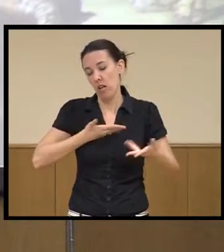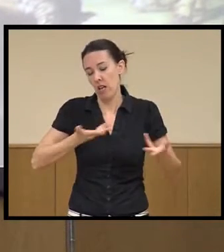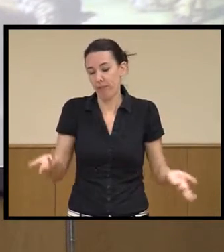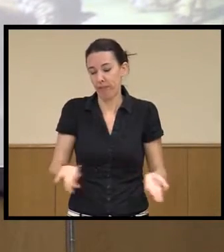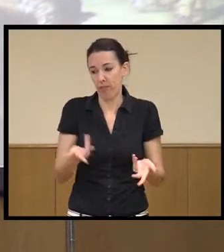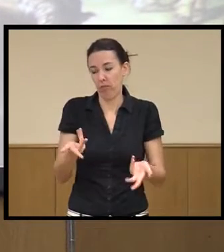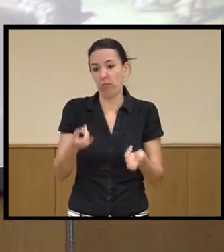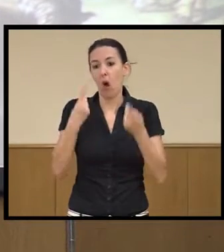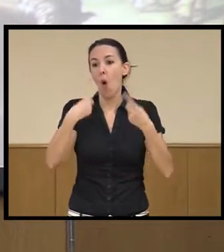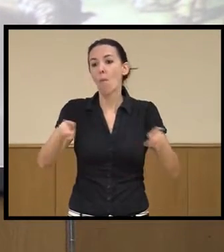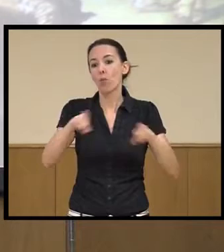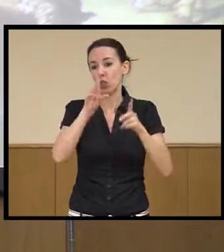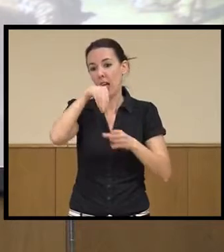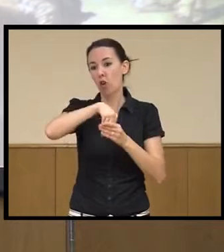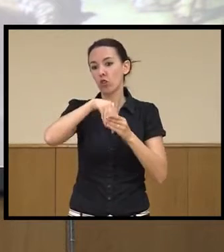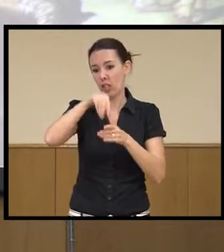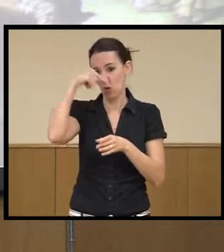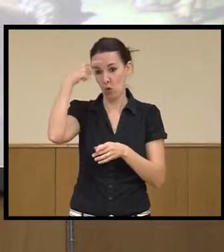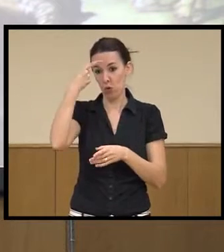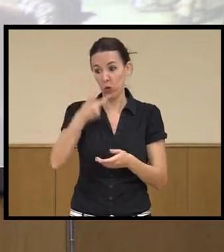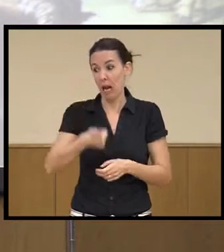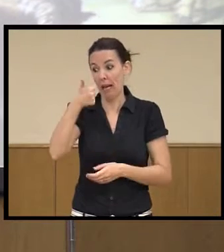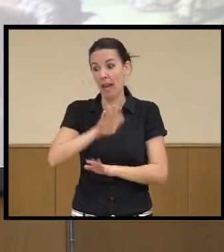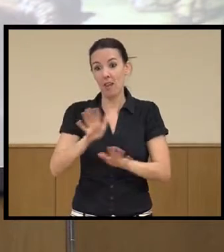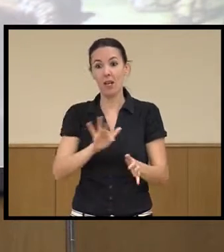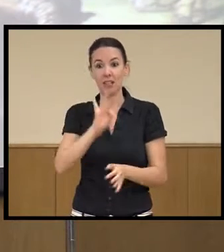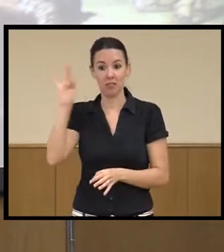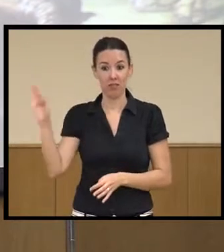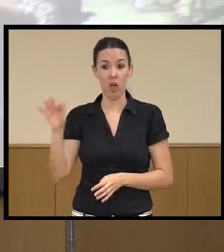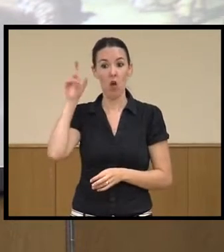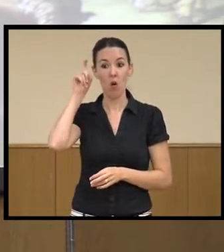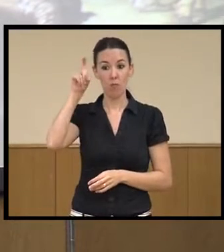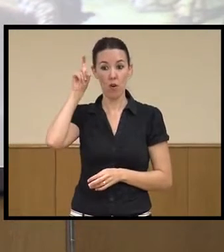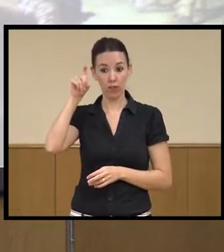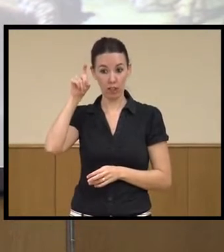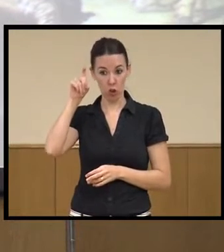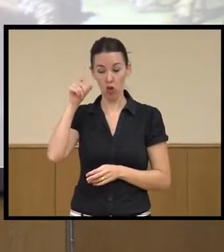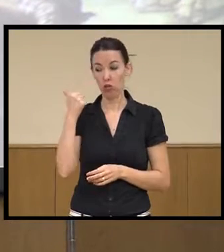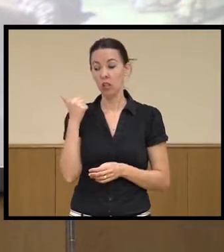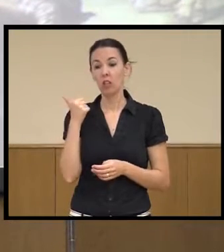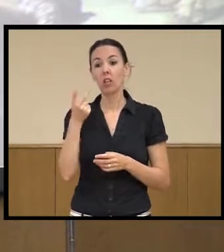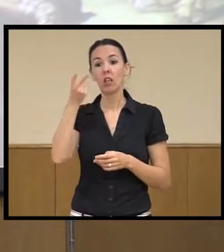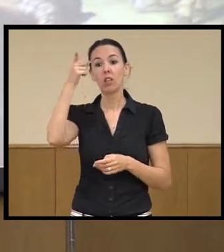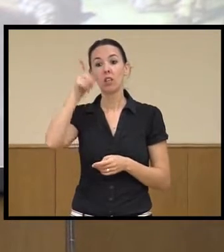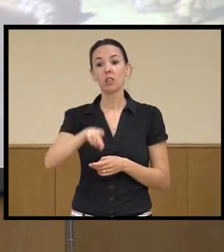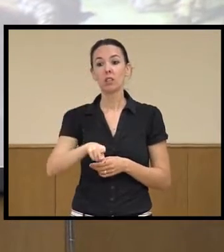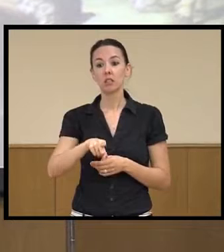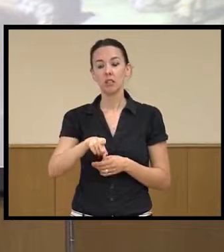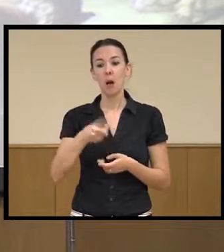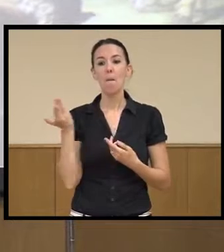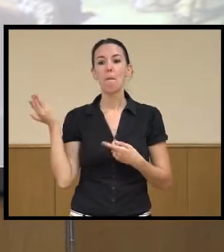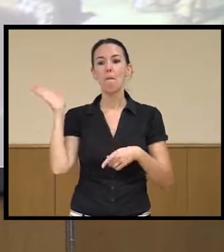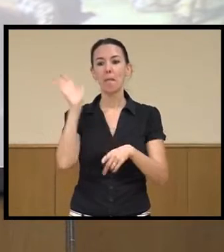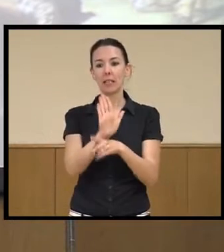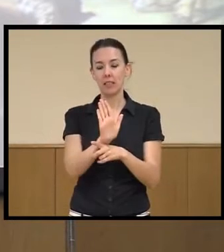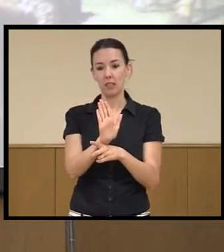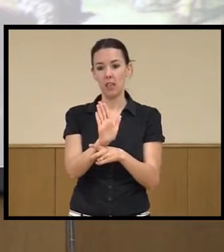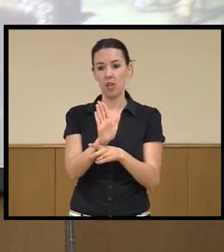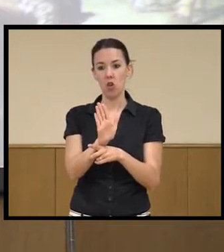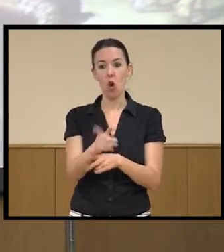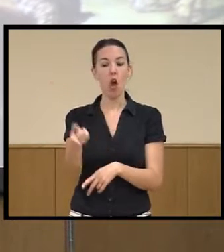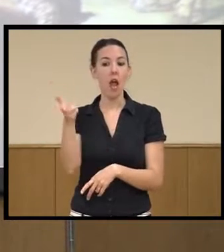de música, de contenido cultural. Sin más, les dejo con el profesor Manuel Martín Galán y con su presentación,